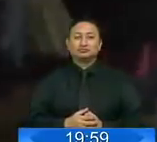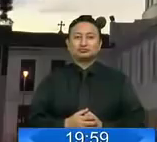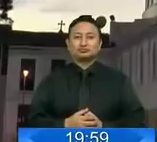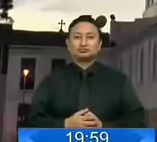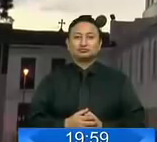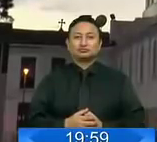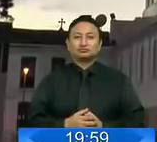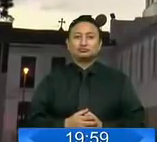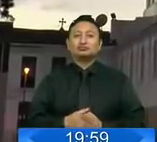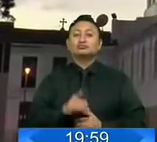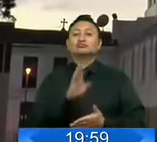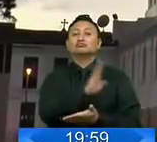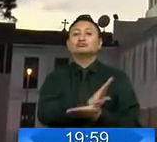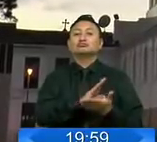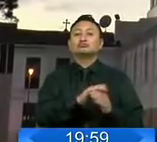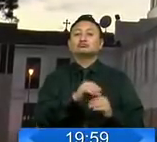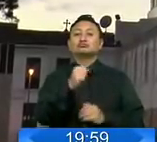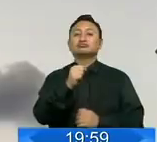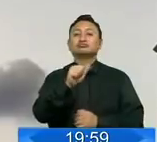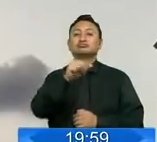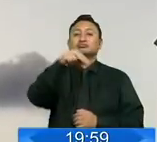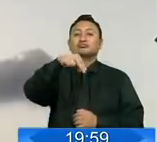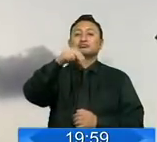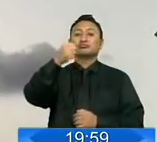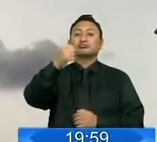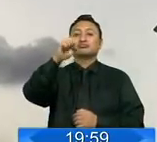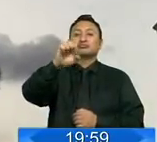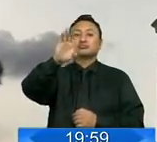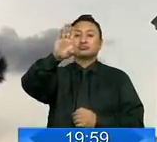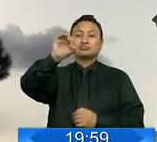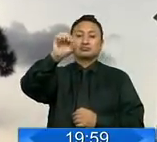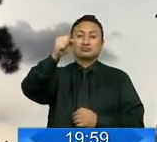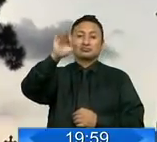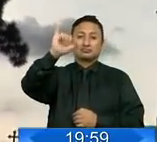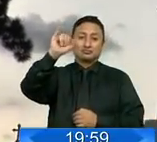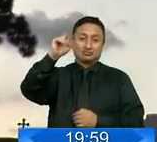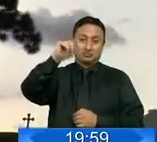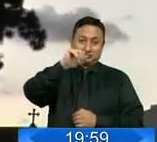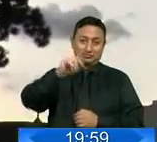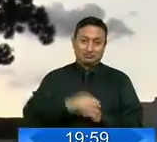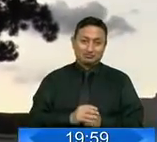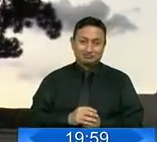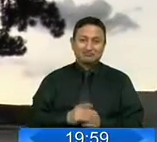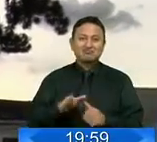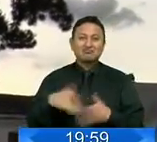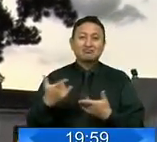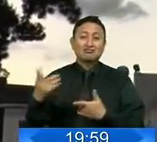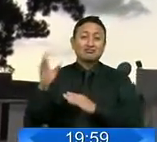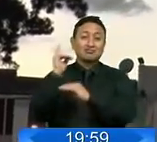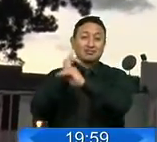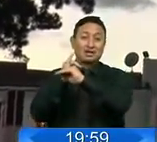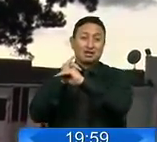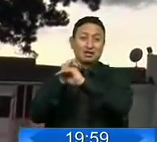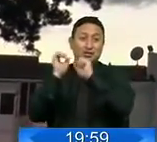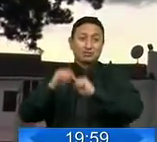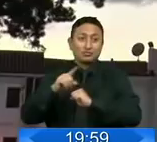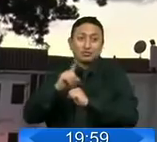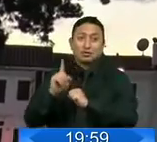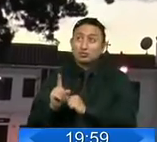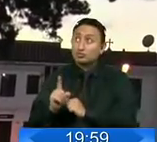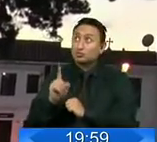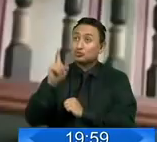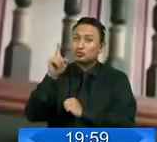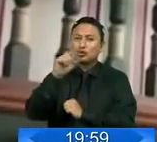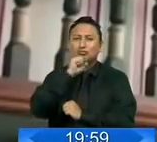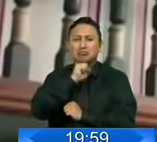El barrio de San Sebastián es quizás uno de los más tradicionales sectores de la cuenca patrimonial, con su peculiar iglesia que conserva una torre colonial.